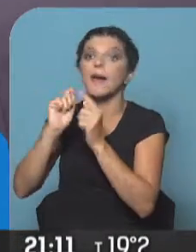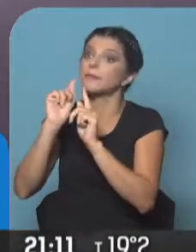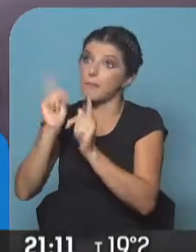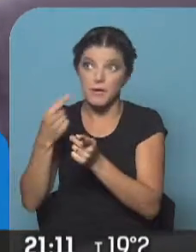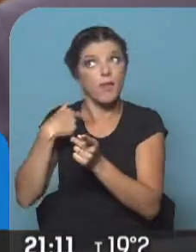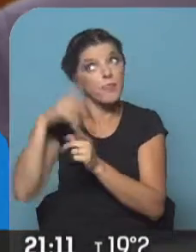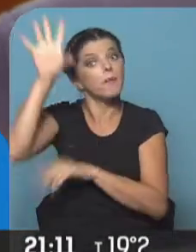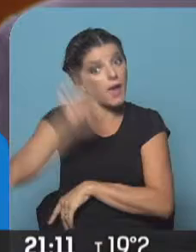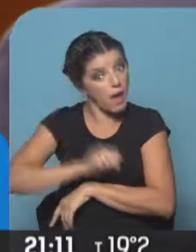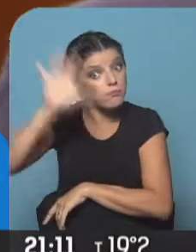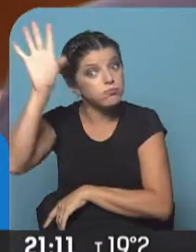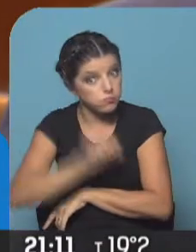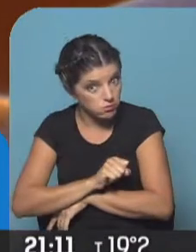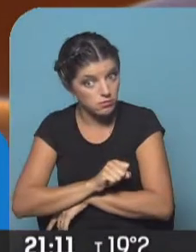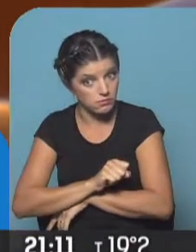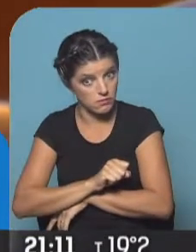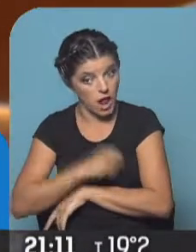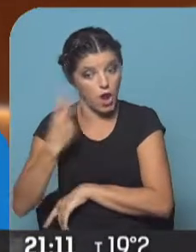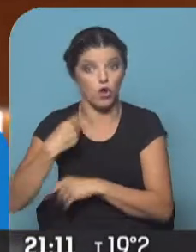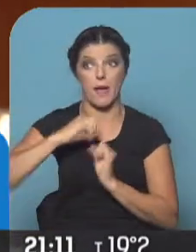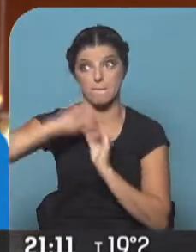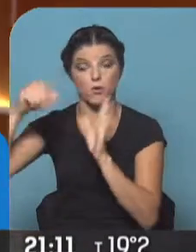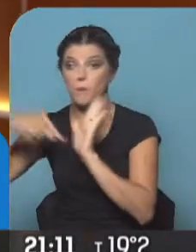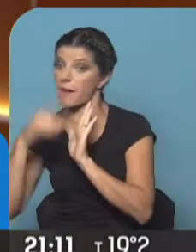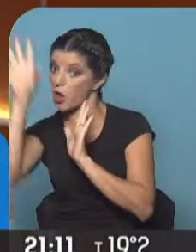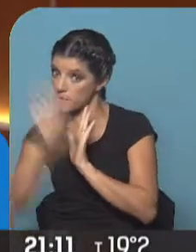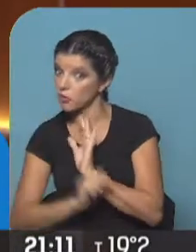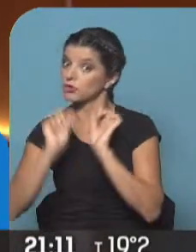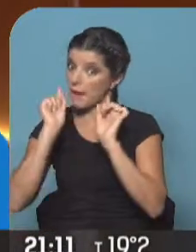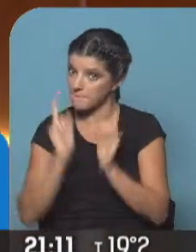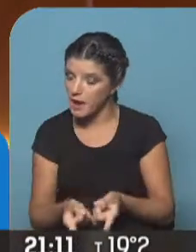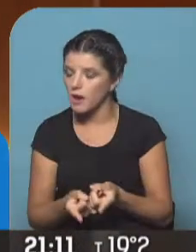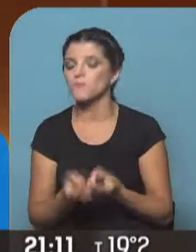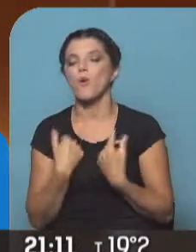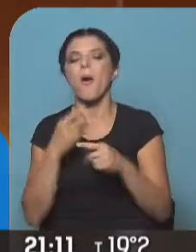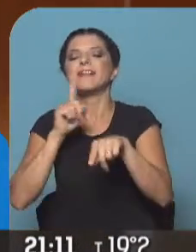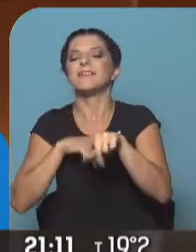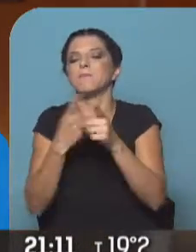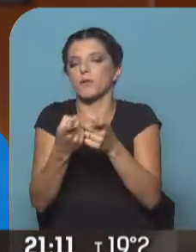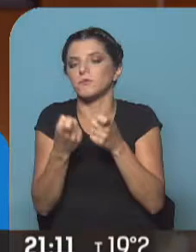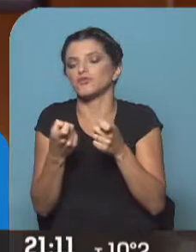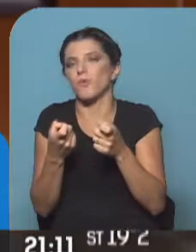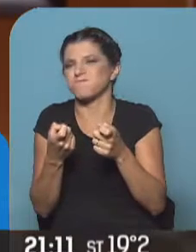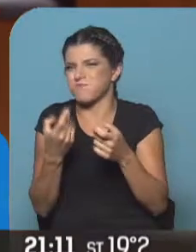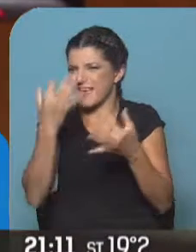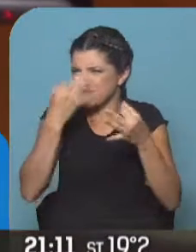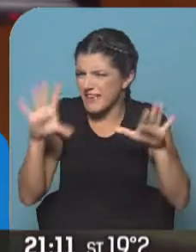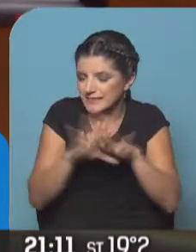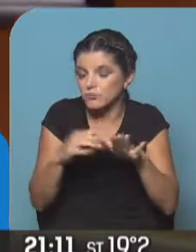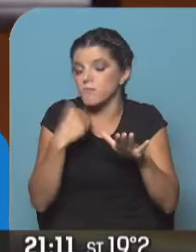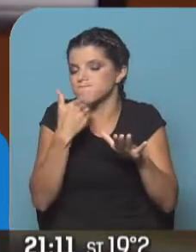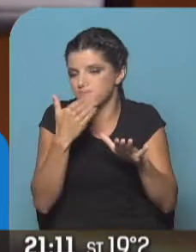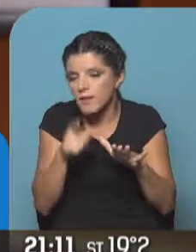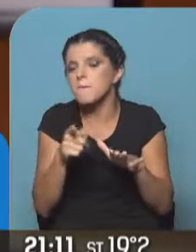hacia adentro. Para eso hay tiempos de adaptación que van a ir, yo no estoy en los detalles, pero de 10 a 15